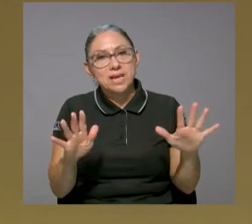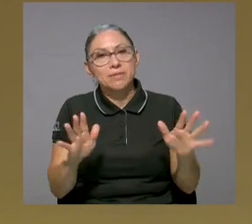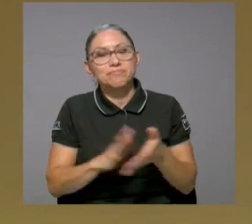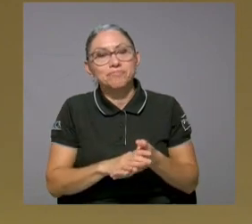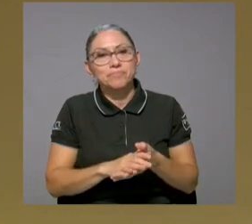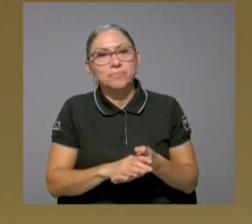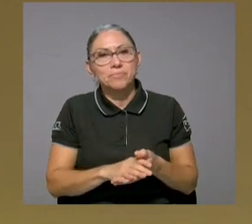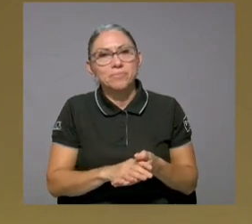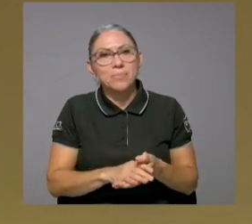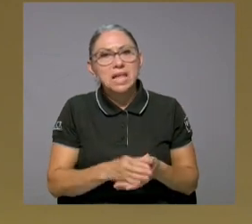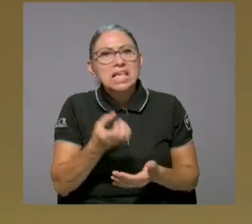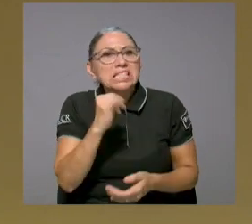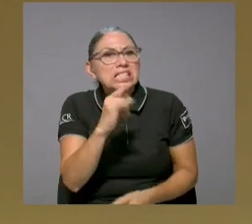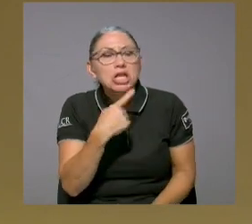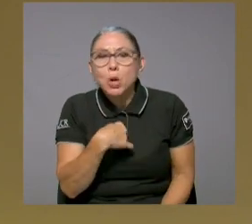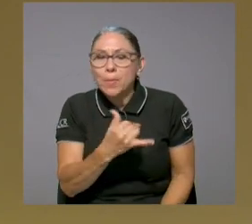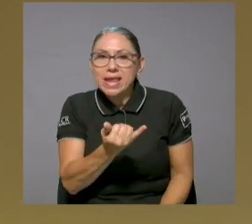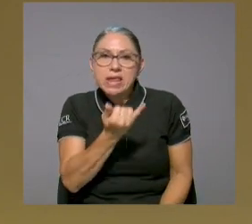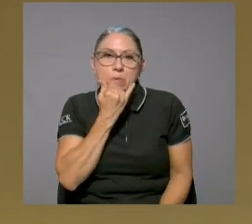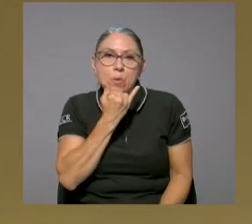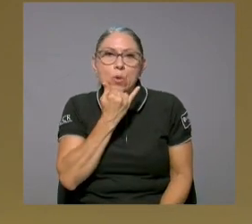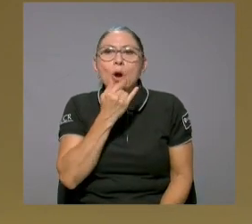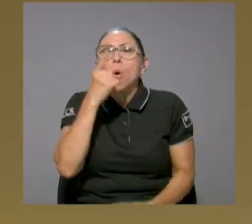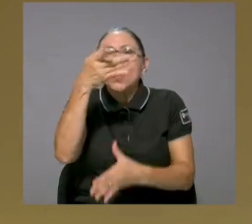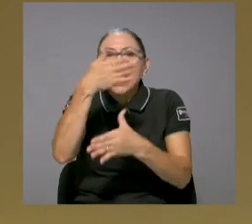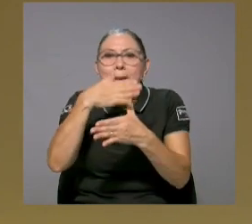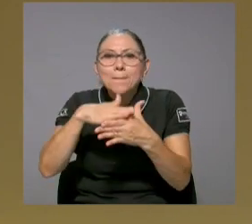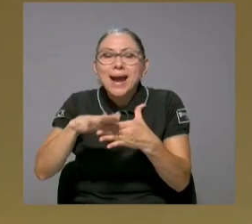si no entiendo mal, buena parte de la finca B